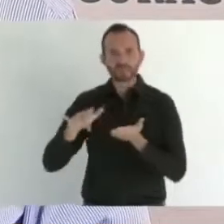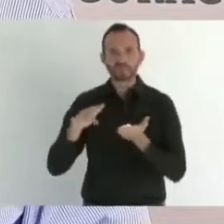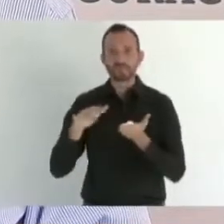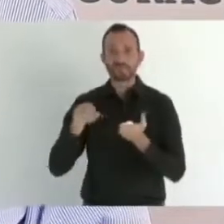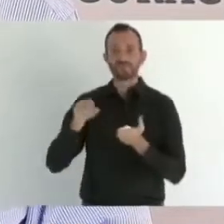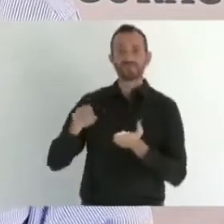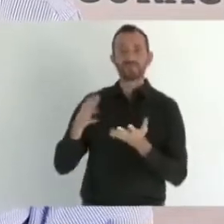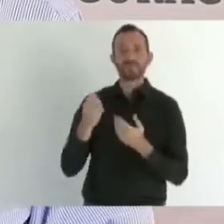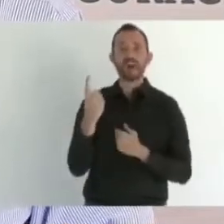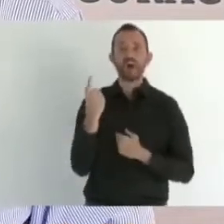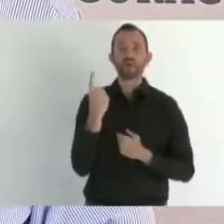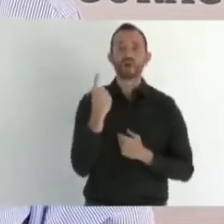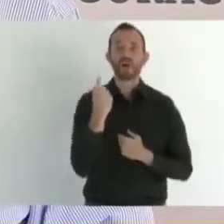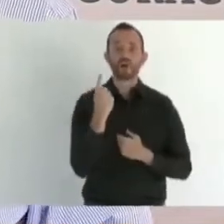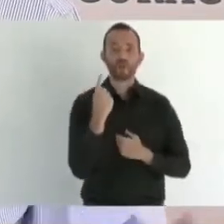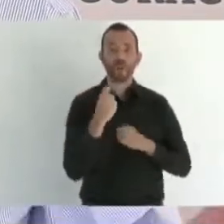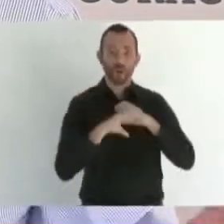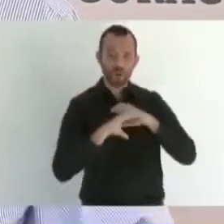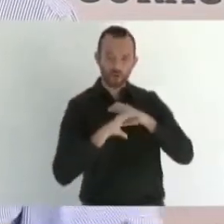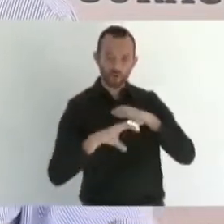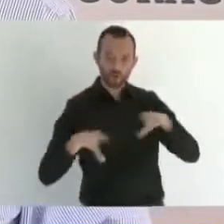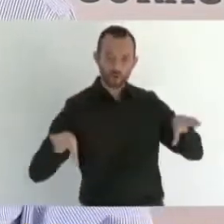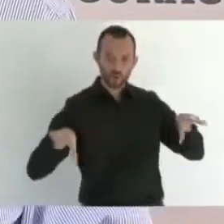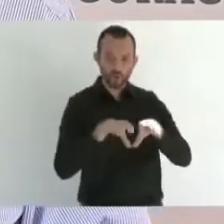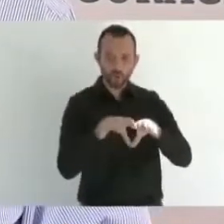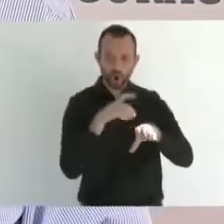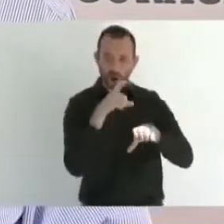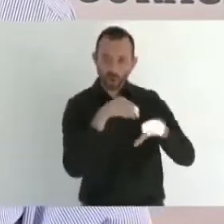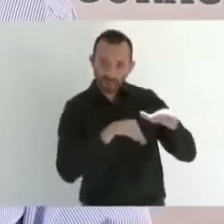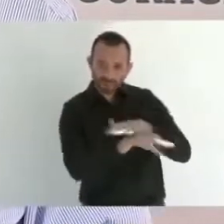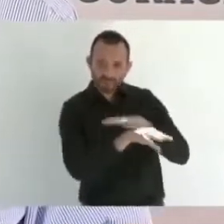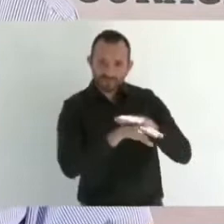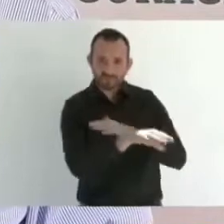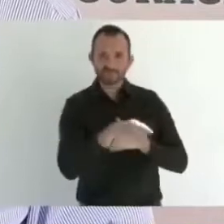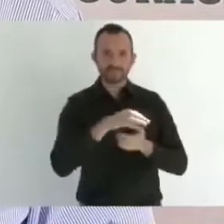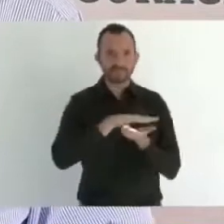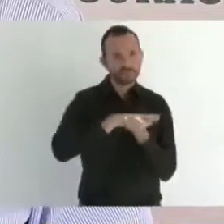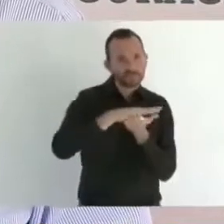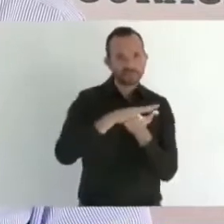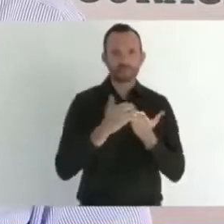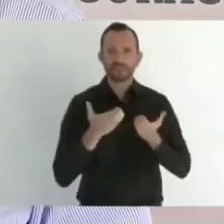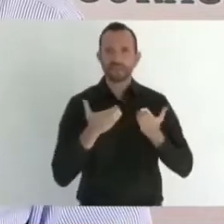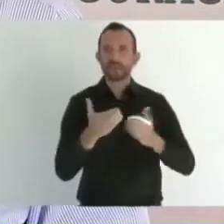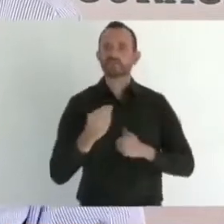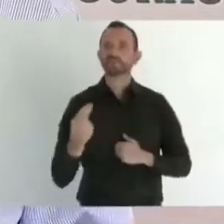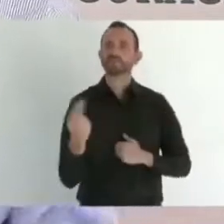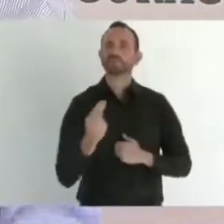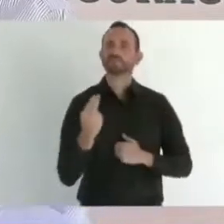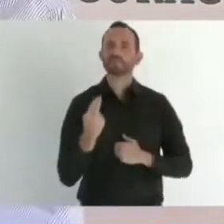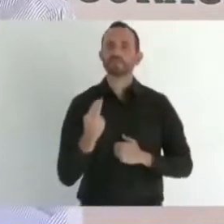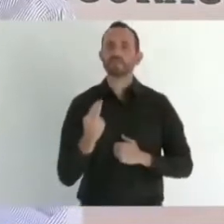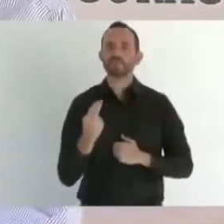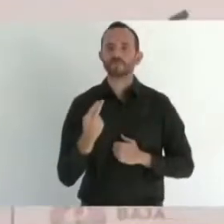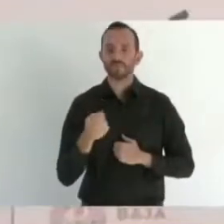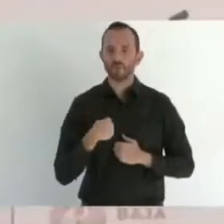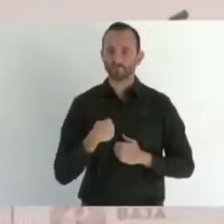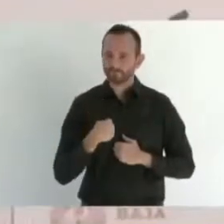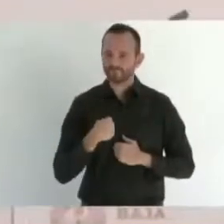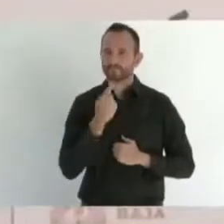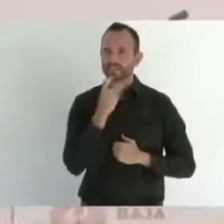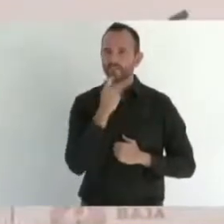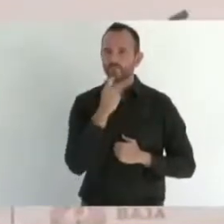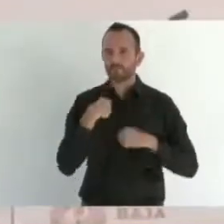todo eso es lo que se tiene que hacer y que se procure que